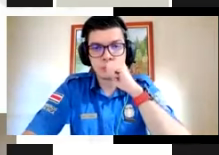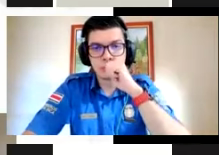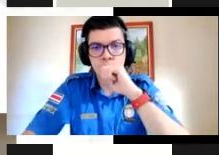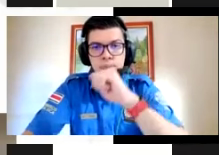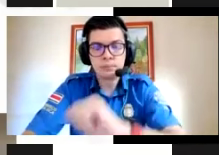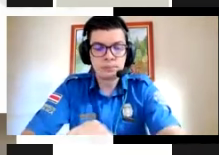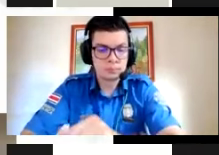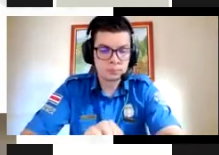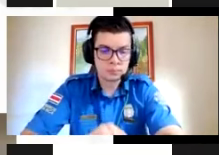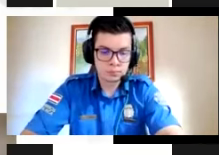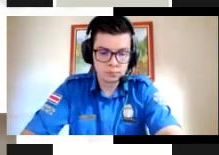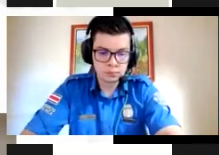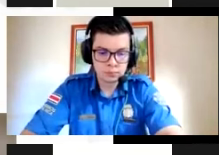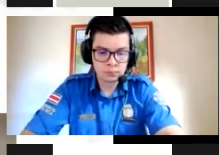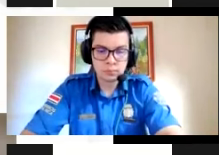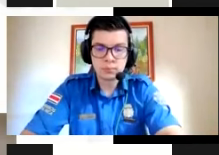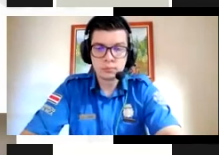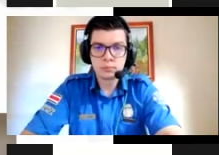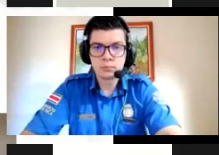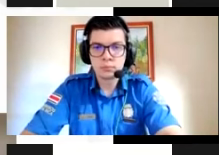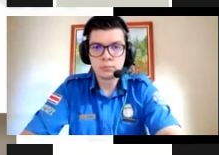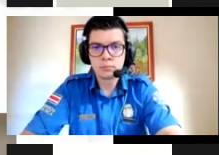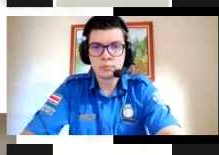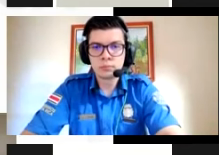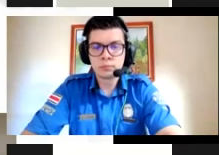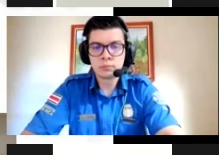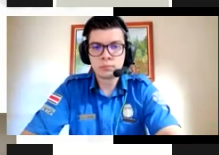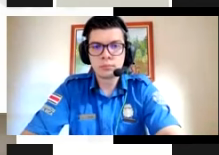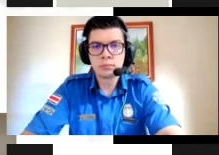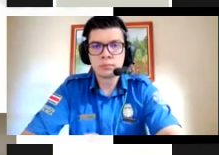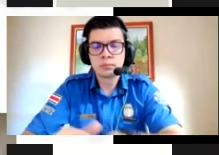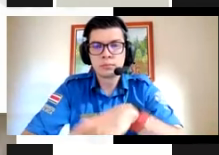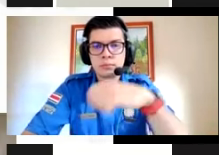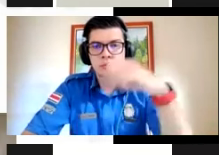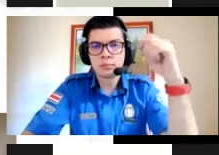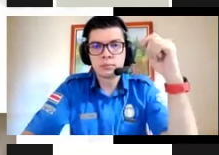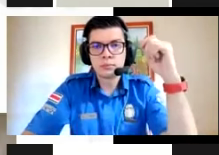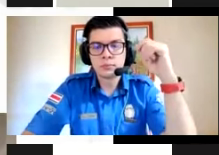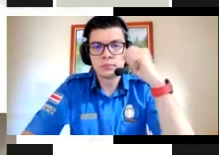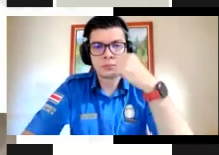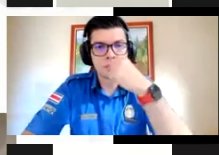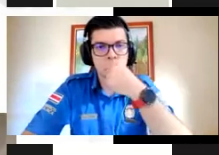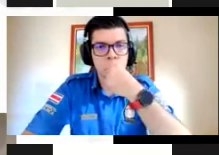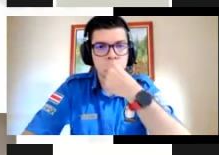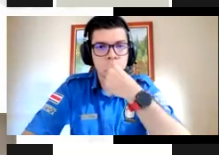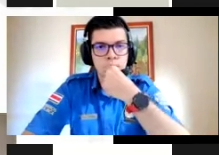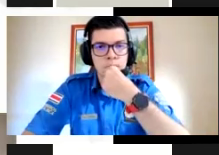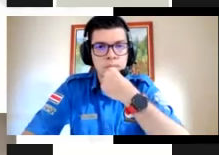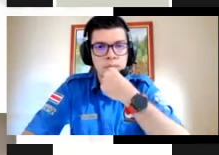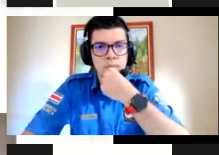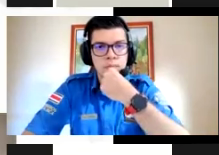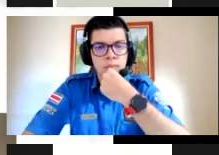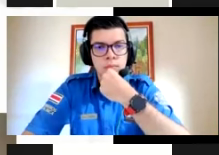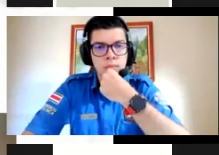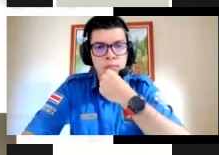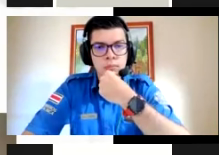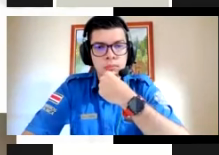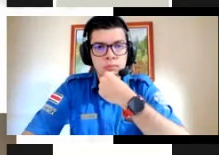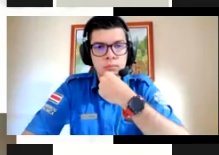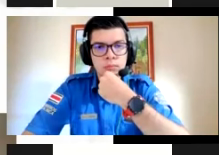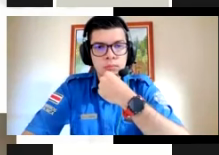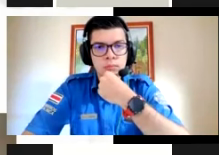¿Cómo puedo diferenciar de un cilindro en buen estado de uno en mal estado? ¿Y cómo debe instalarse correctamente? El gas es